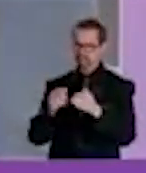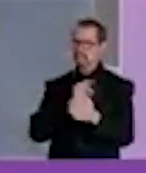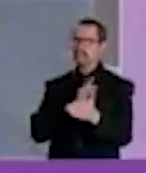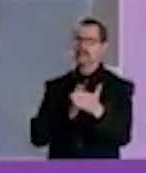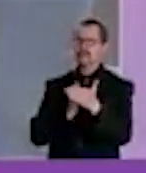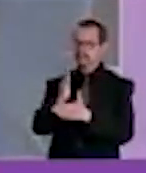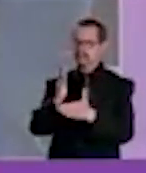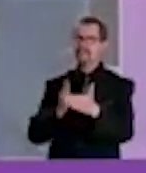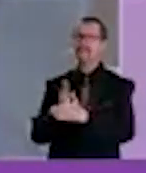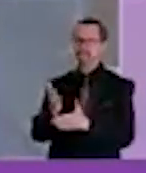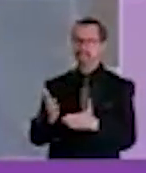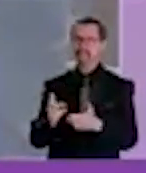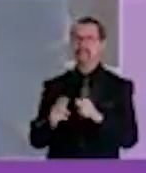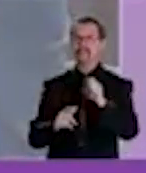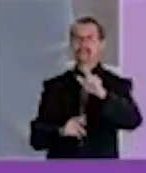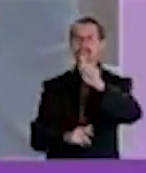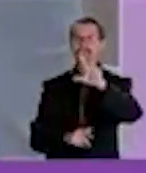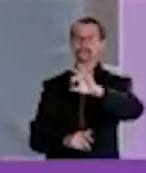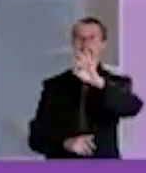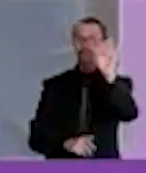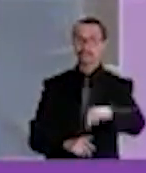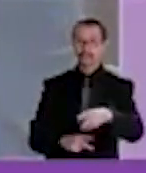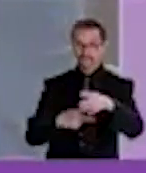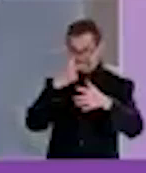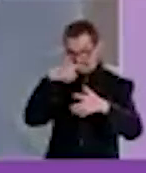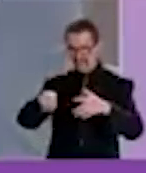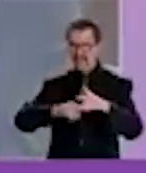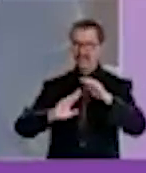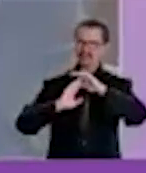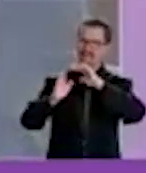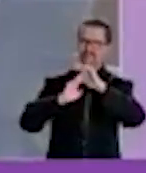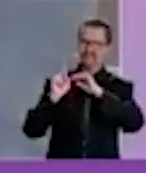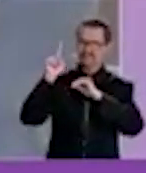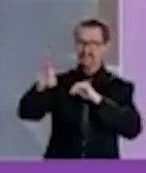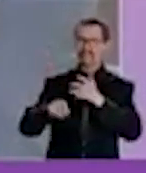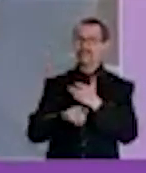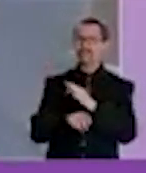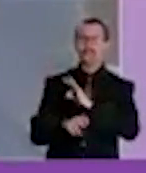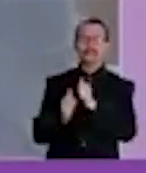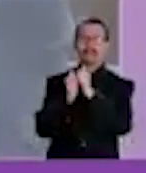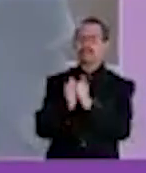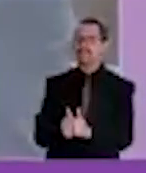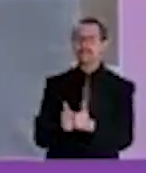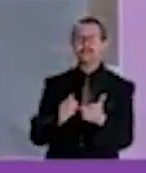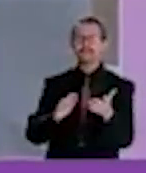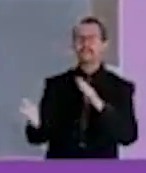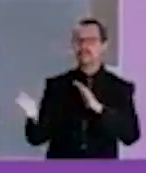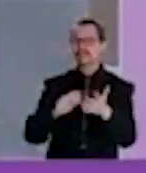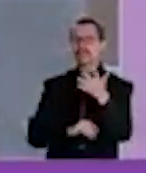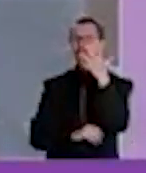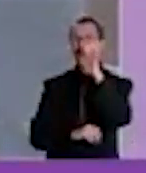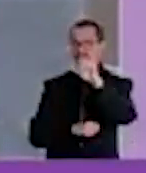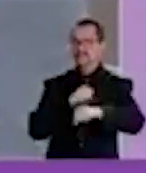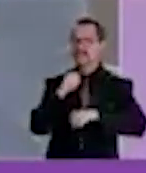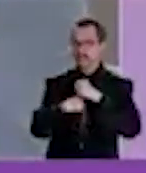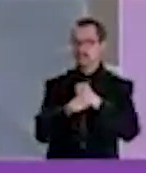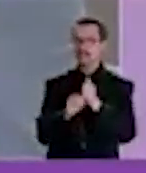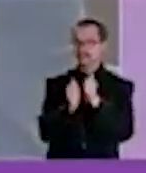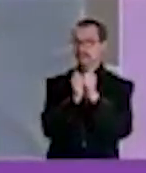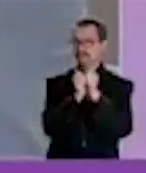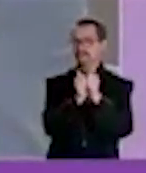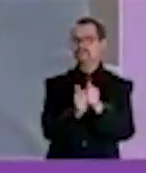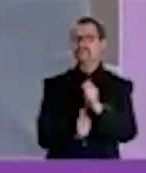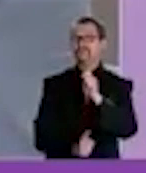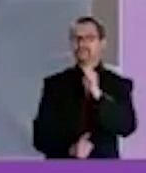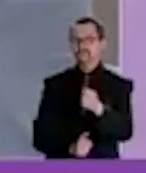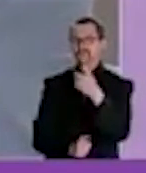indocumentados mexicanos han vivido en eeuu por al menos 10 años estamos hablando candidatos de 4.800.000